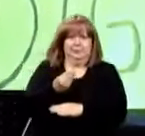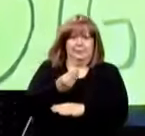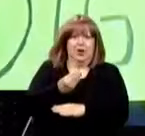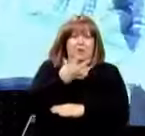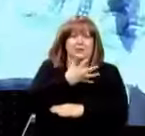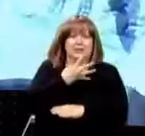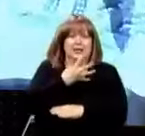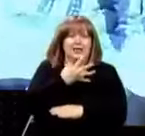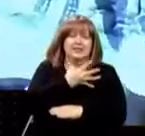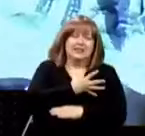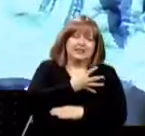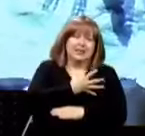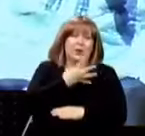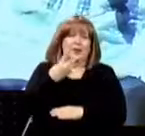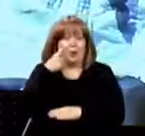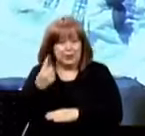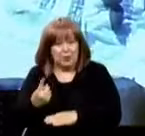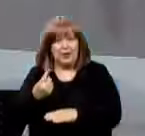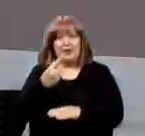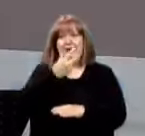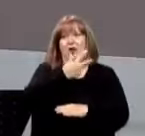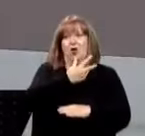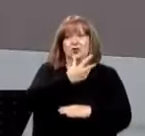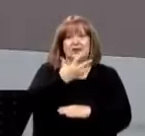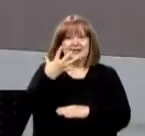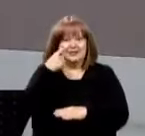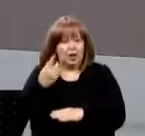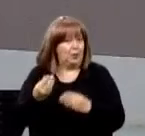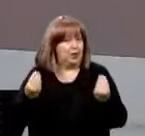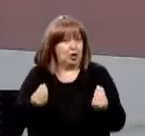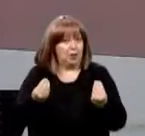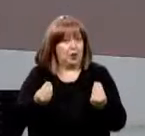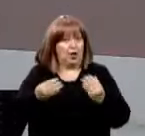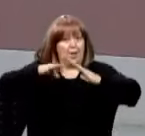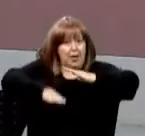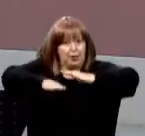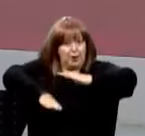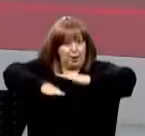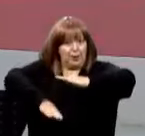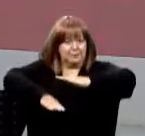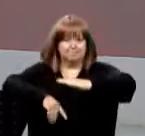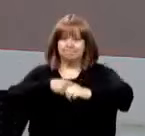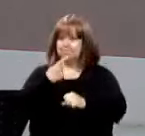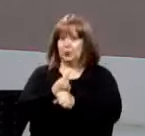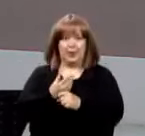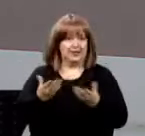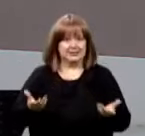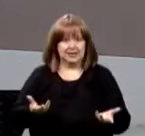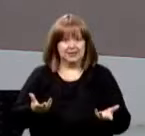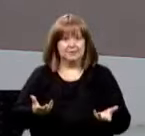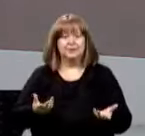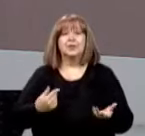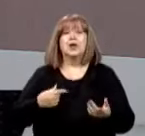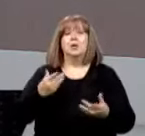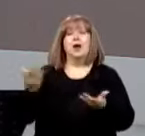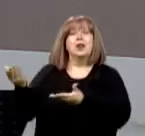y qué legítimo es el reclamo. Hasta la indigencia ya queda lejos. Y hasta la indigencia. Es lamentable, totalmente se entiende. Bueno, ¿se reunieron, los recibió el